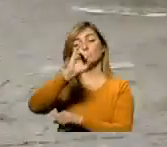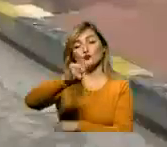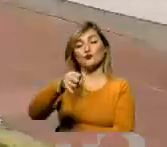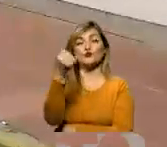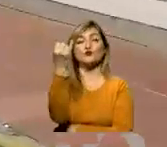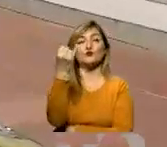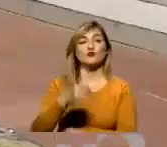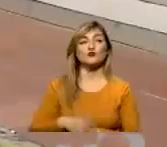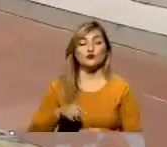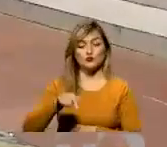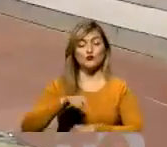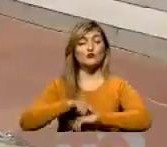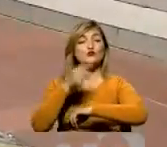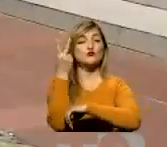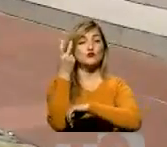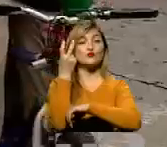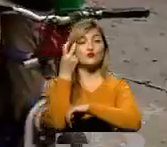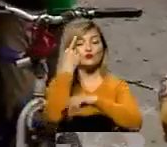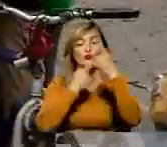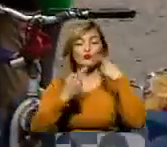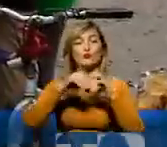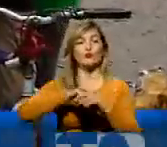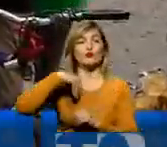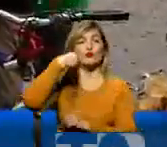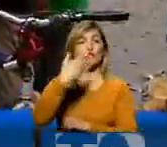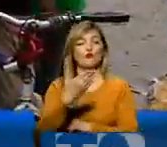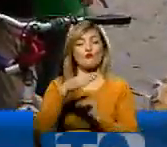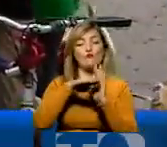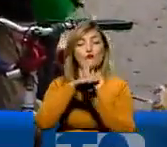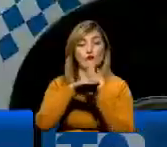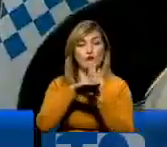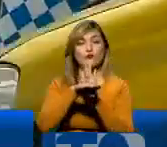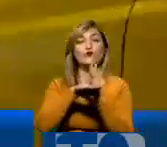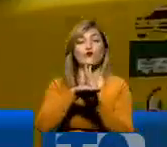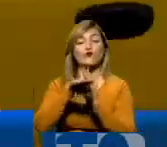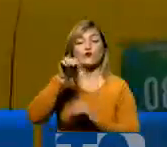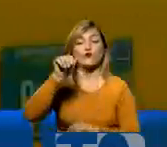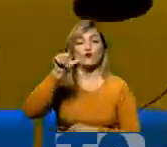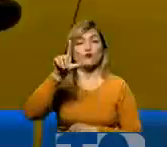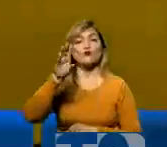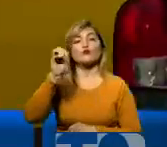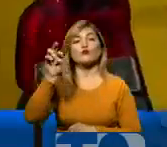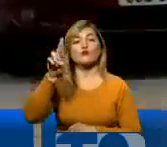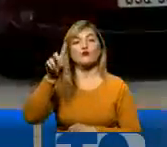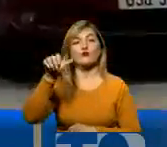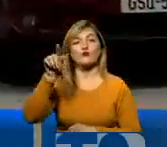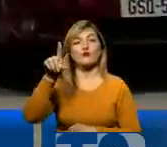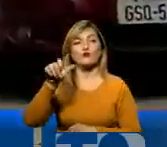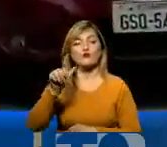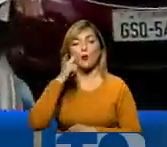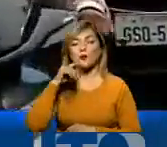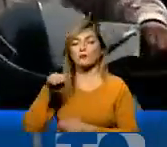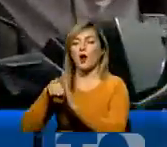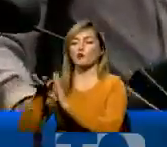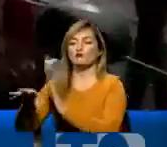jueves. Y hoy al mediodía se registró un herido a las afueras de una entidad bancaria en la Alborada Norte de la urbe, quien habría retirado